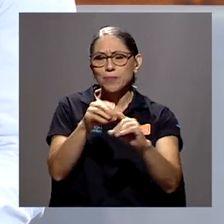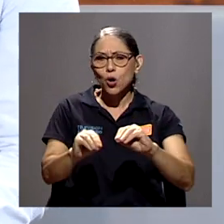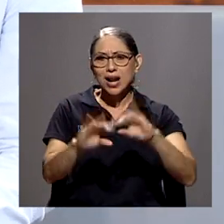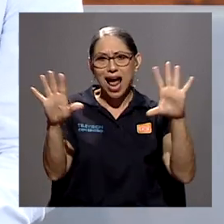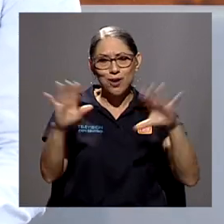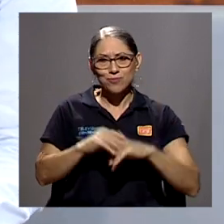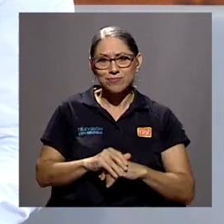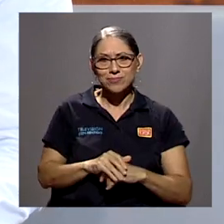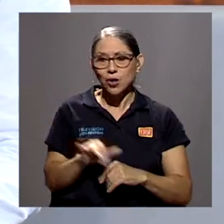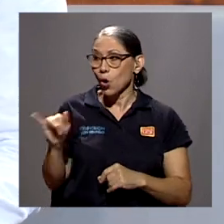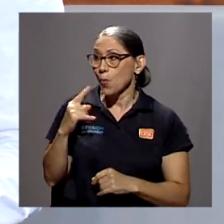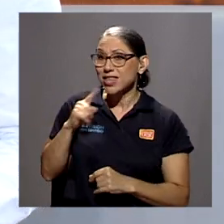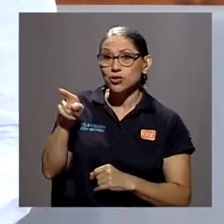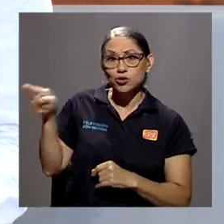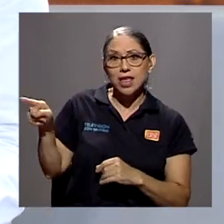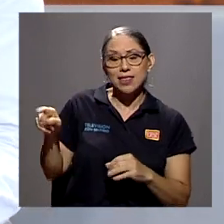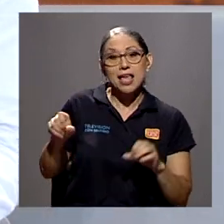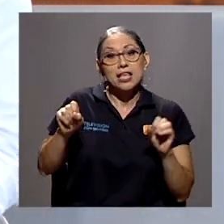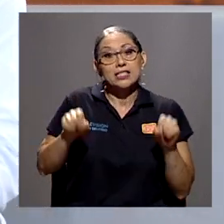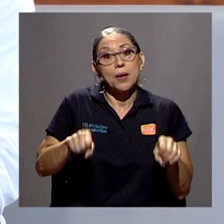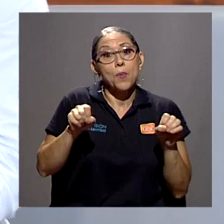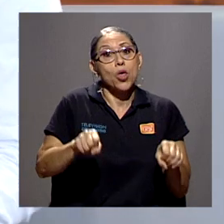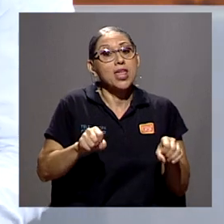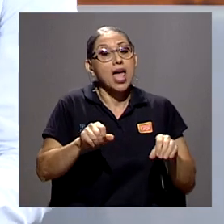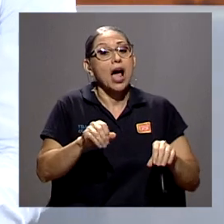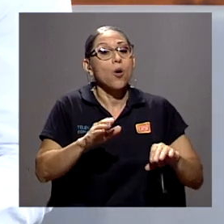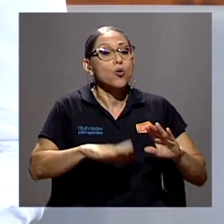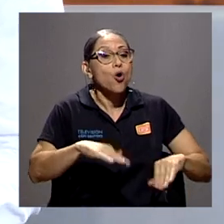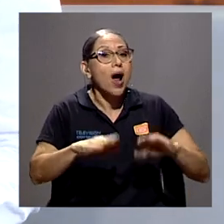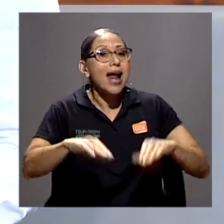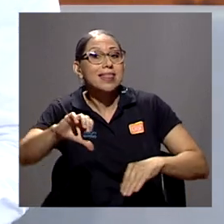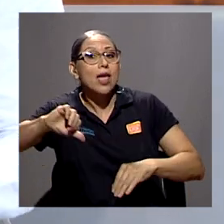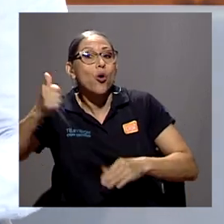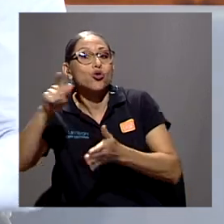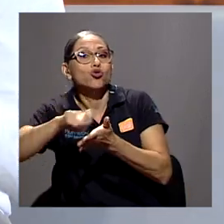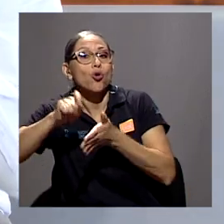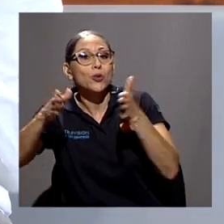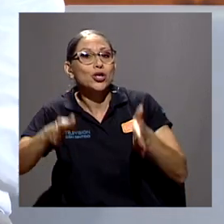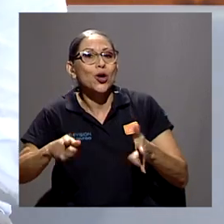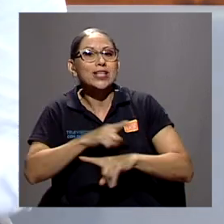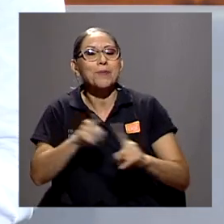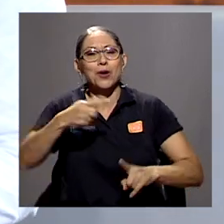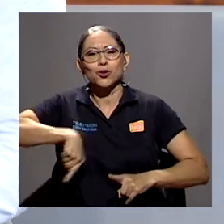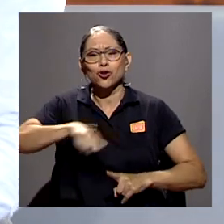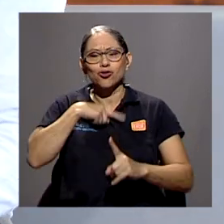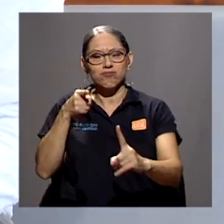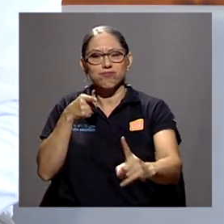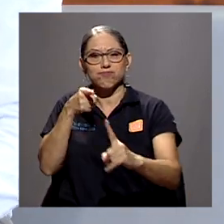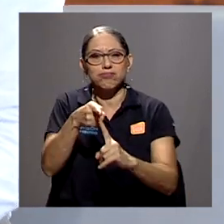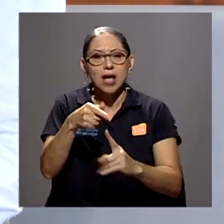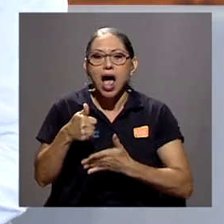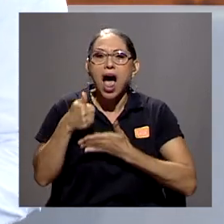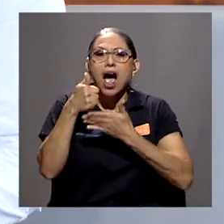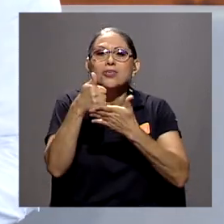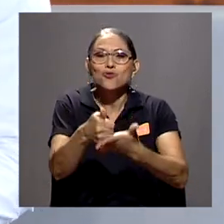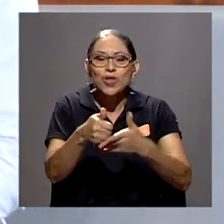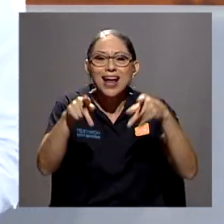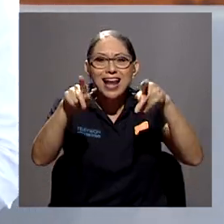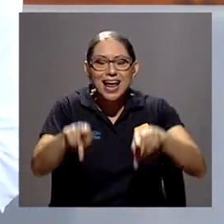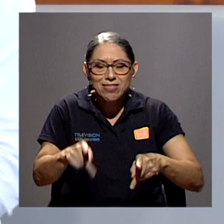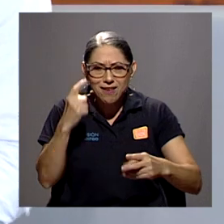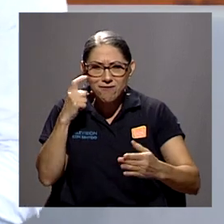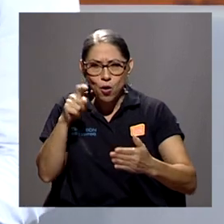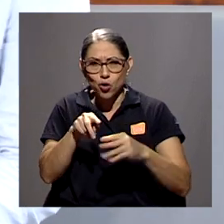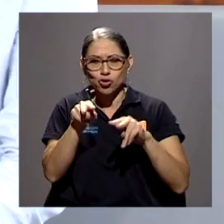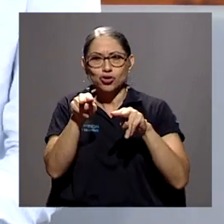decía usted se puede haber tocado otros compositores pero lo que éste tiene un concepto muy claro y eso ayuda a que la gente reconozca la orquesta entonces eso